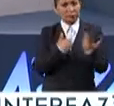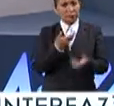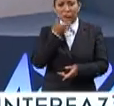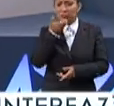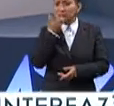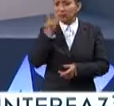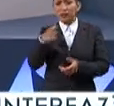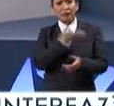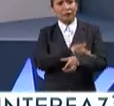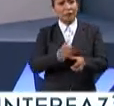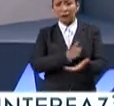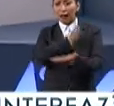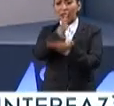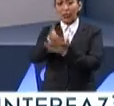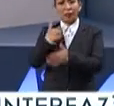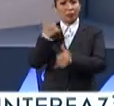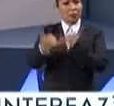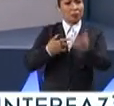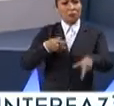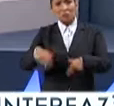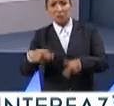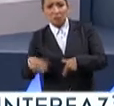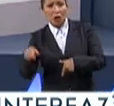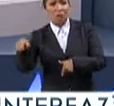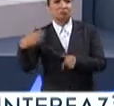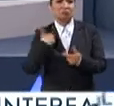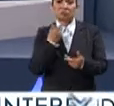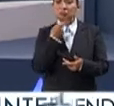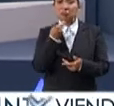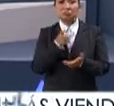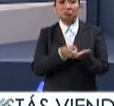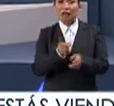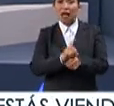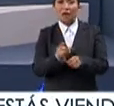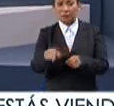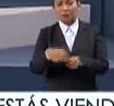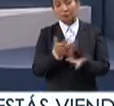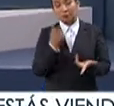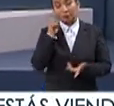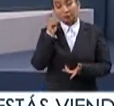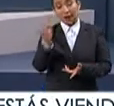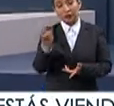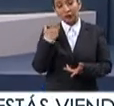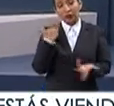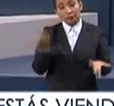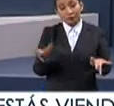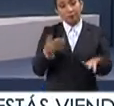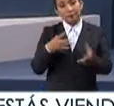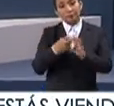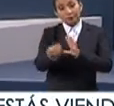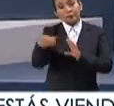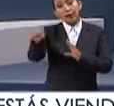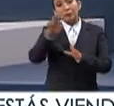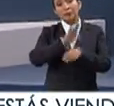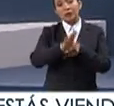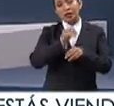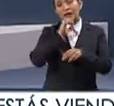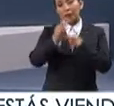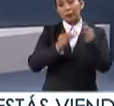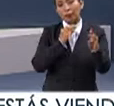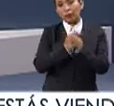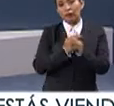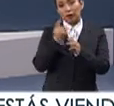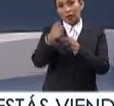ir con la familia a ver los partidos fútbol ahí en brasil así que bueno pues eso permea no sólo en brasil sino en todo el mundo